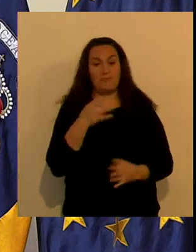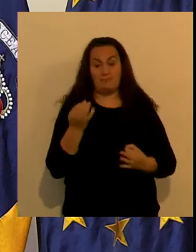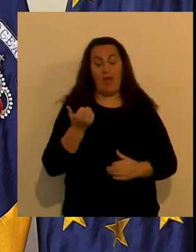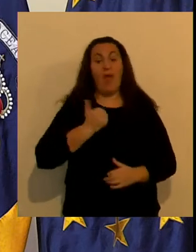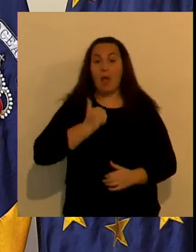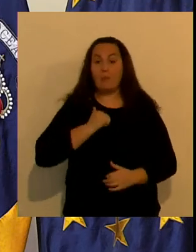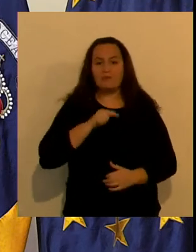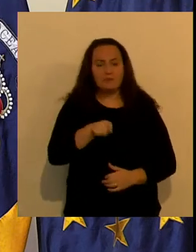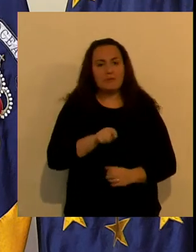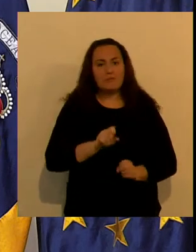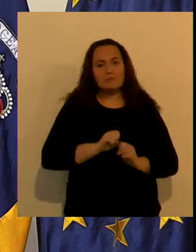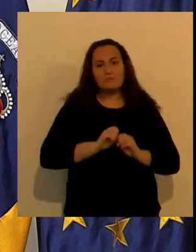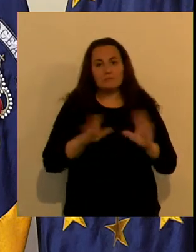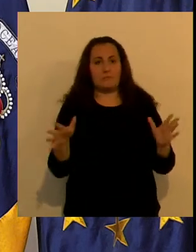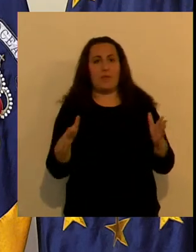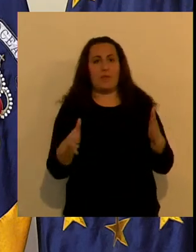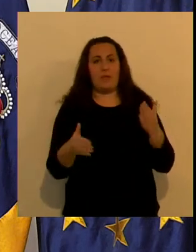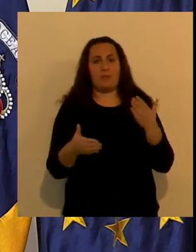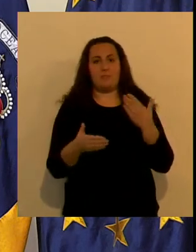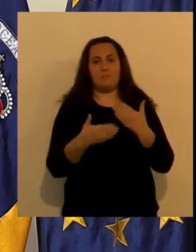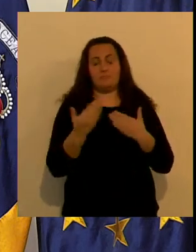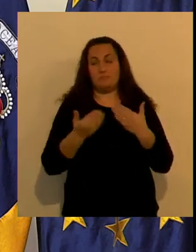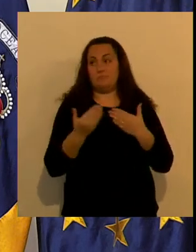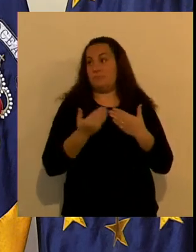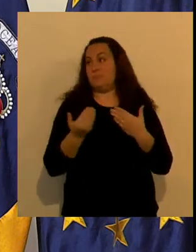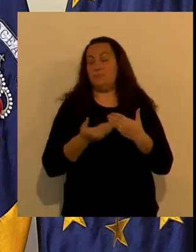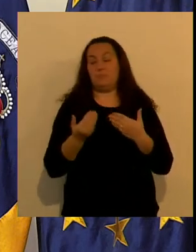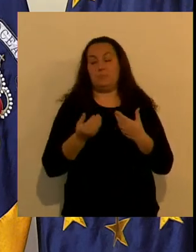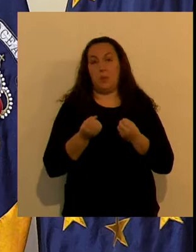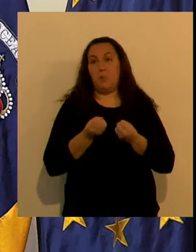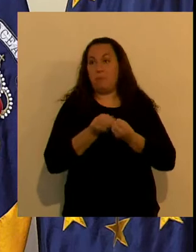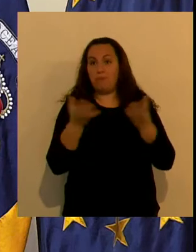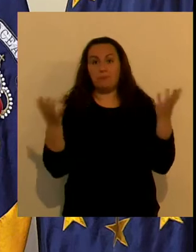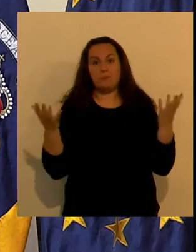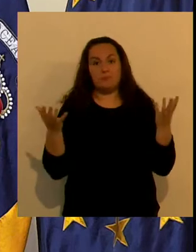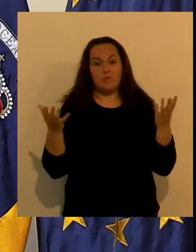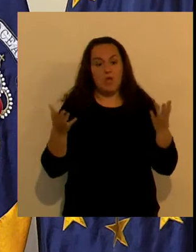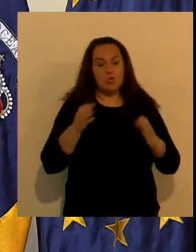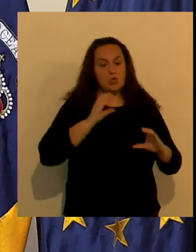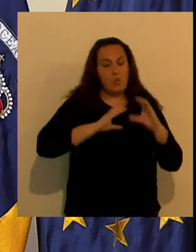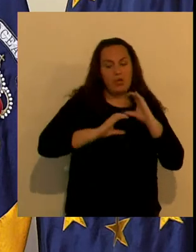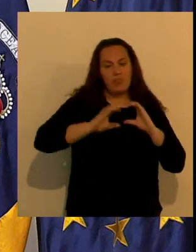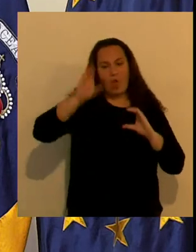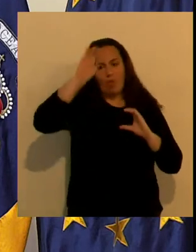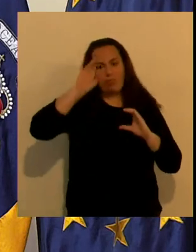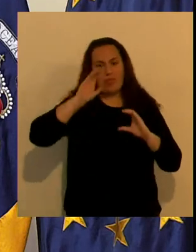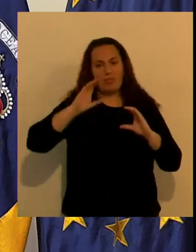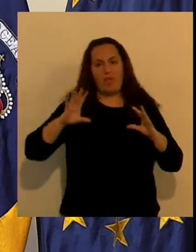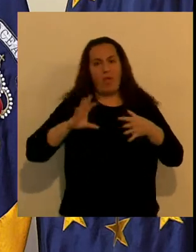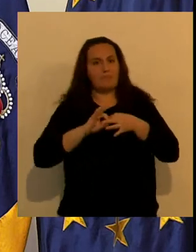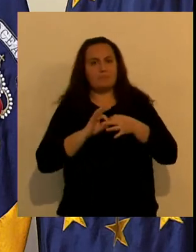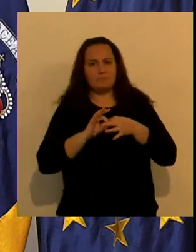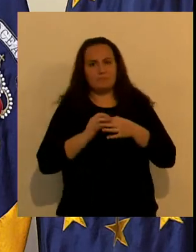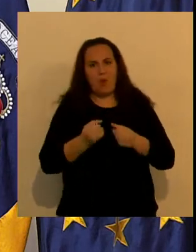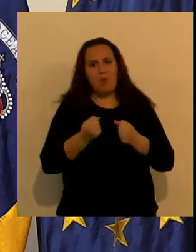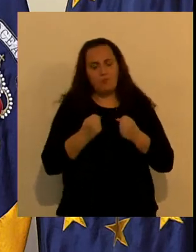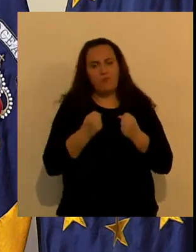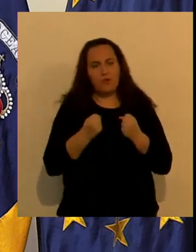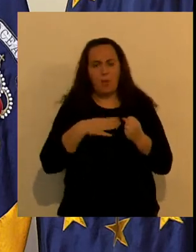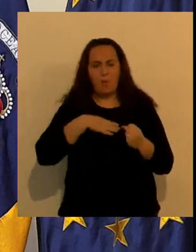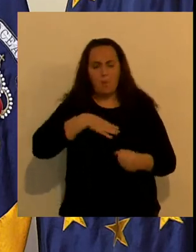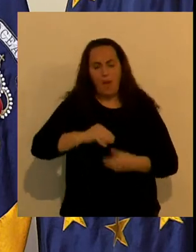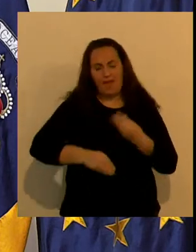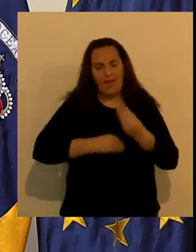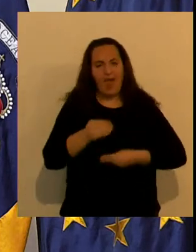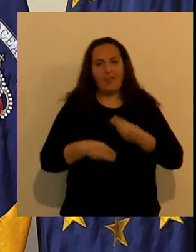tiene un potencial mediático y tiene un potencial de comunicación ciencia bestial. Y se puede hacerlo. Cuando